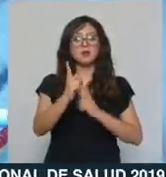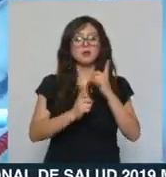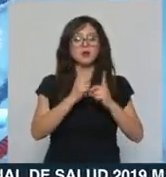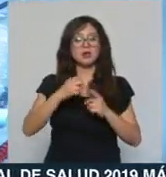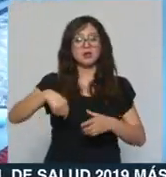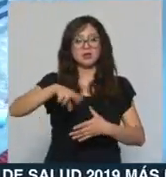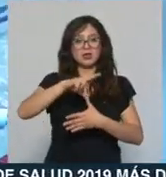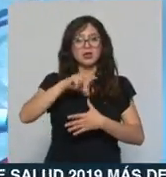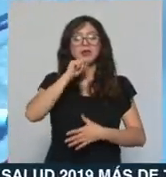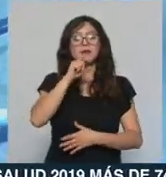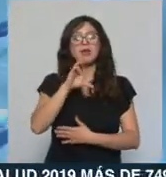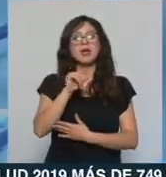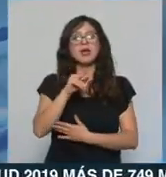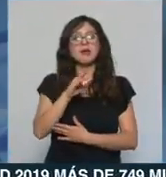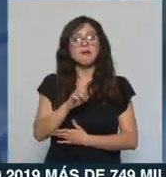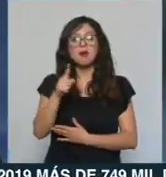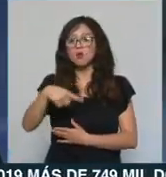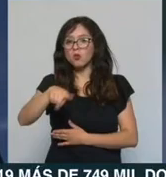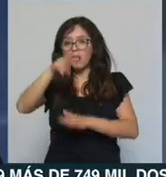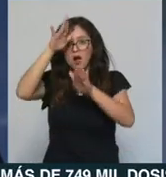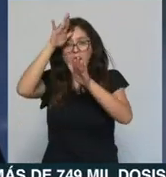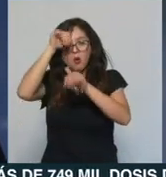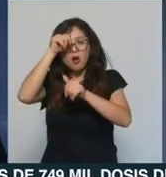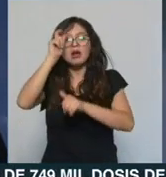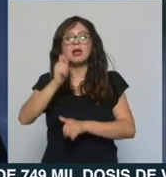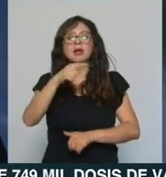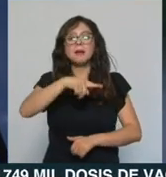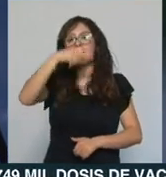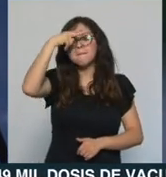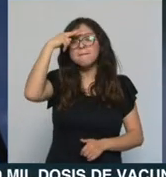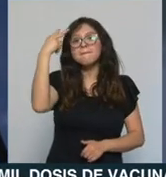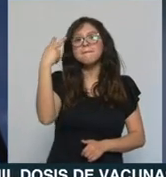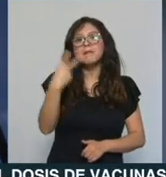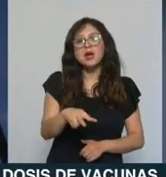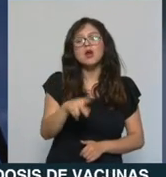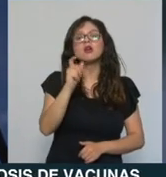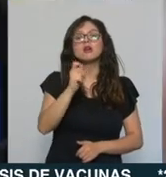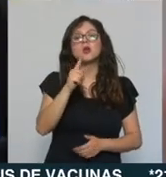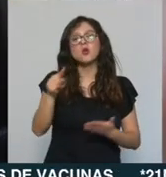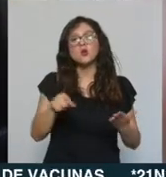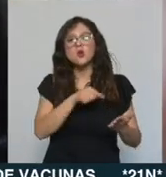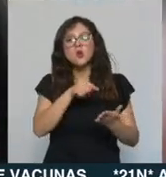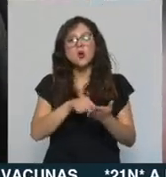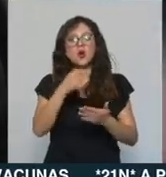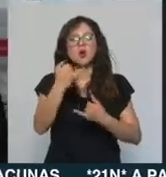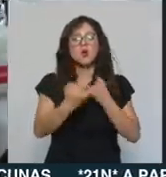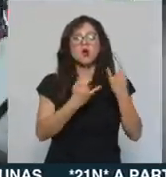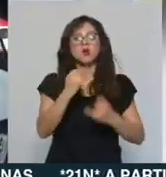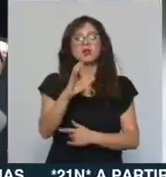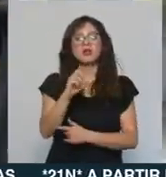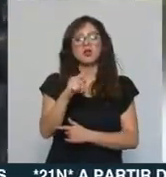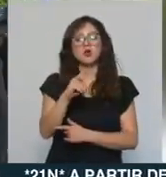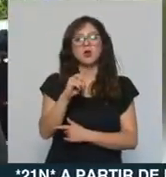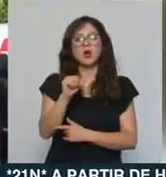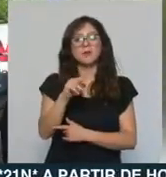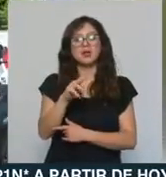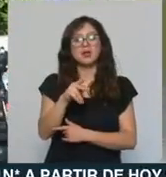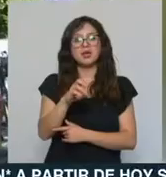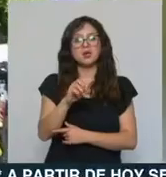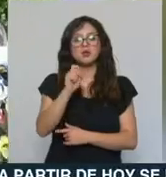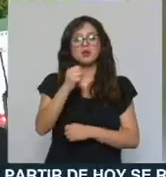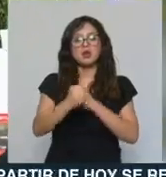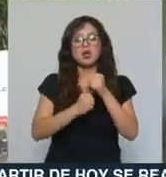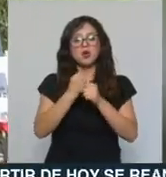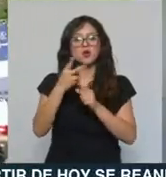Centroamericana y del Caribe acordó por unanimidad que México preferentemente sea la sede de los Juegos Centroamericanos y del Caribe del año